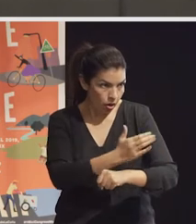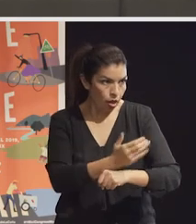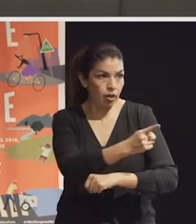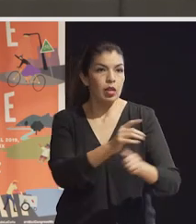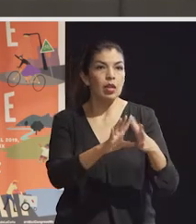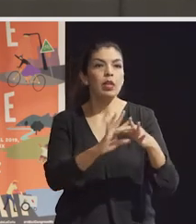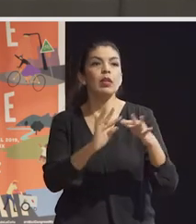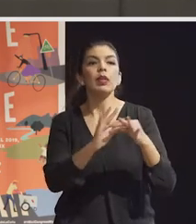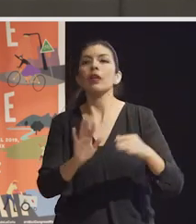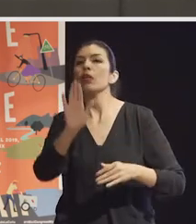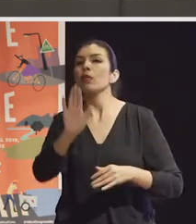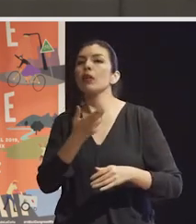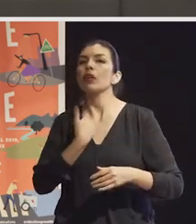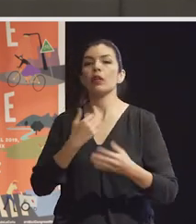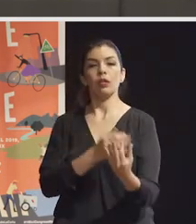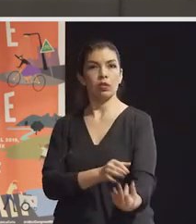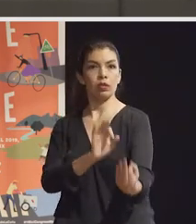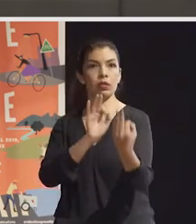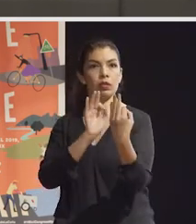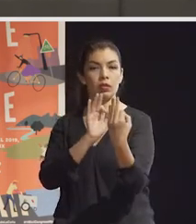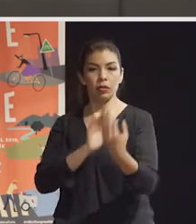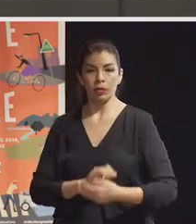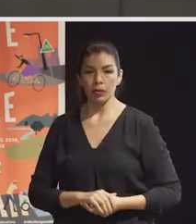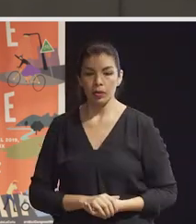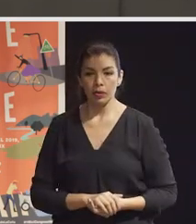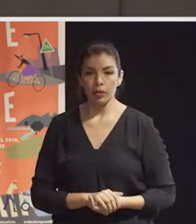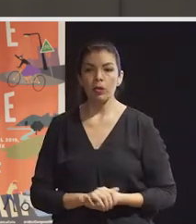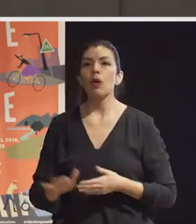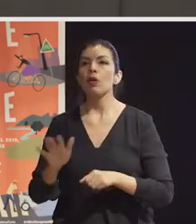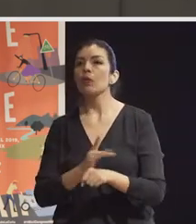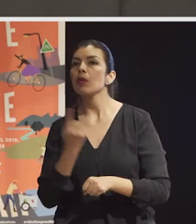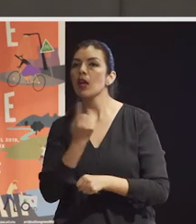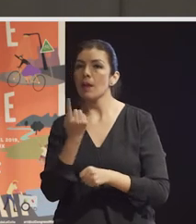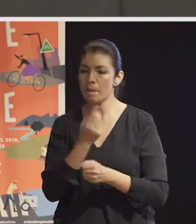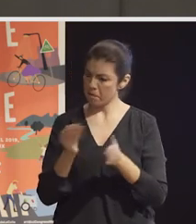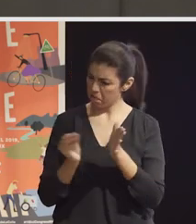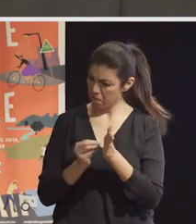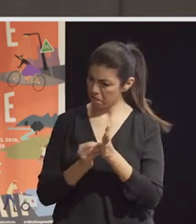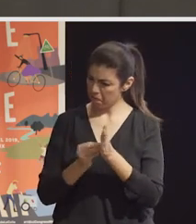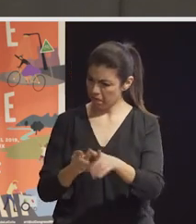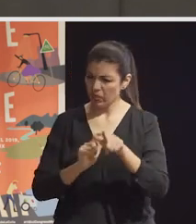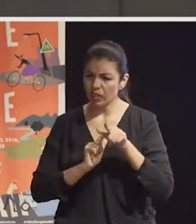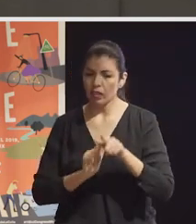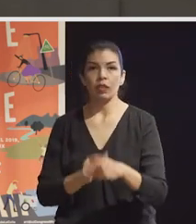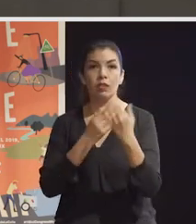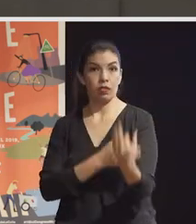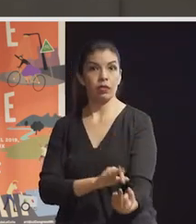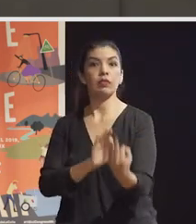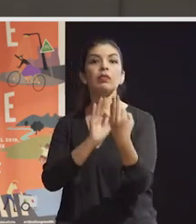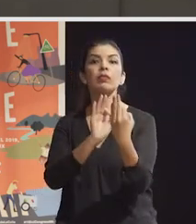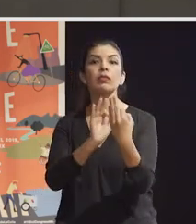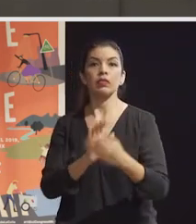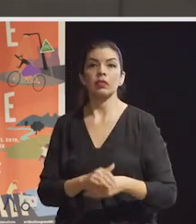se encuentra al persistir en su visión en lo que le gusta y